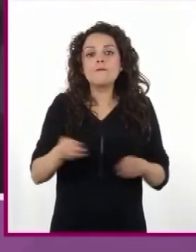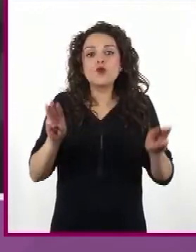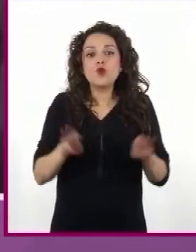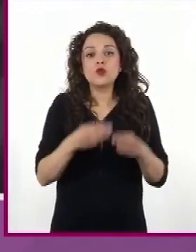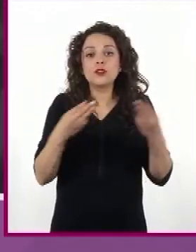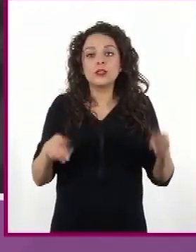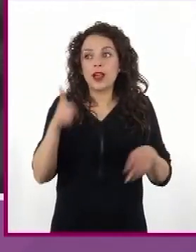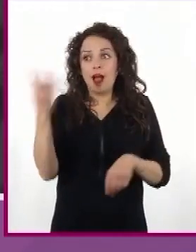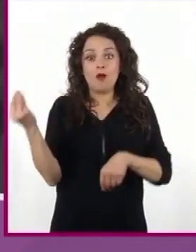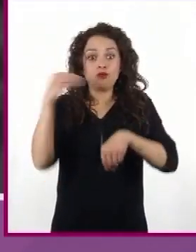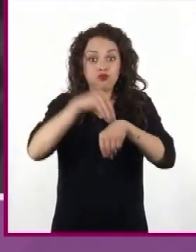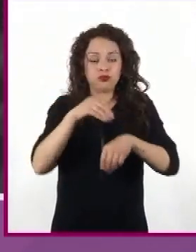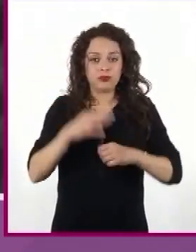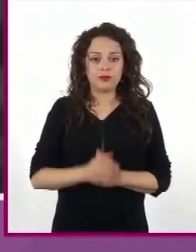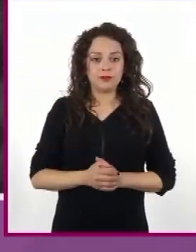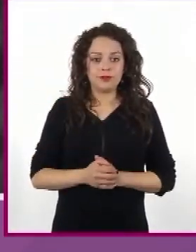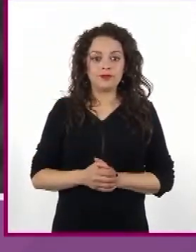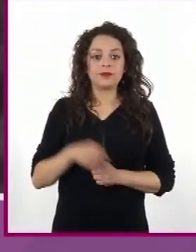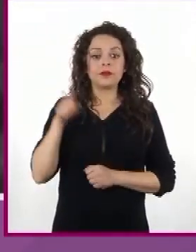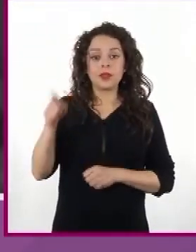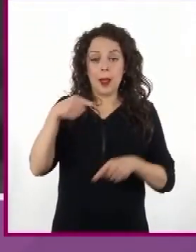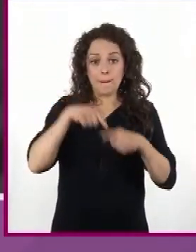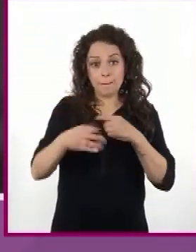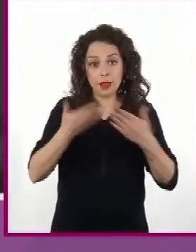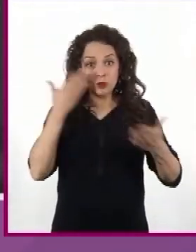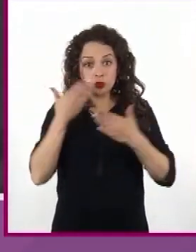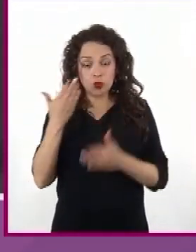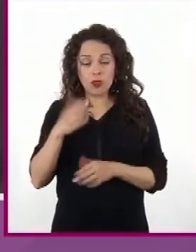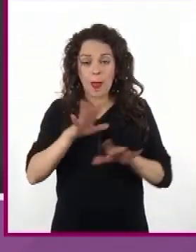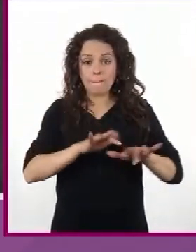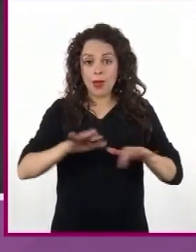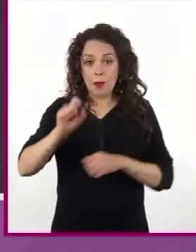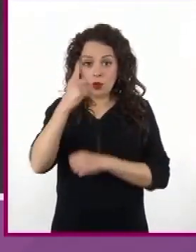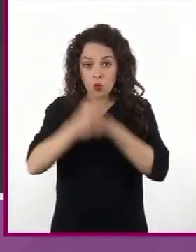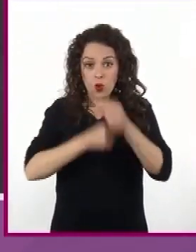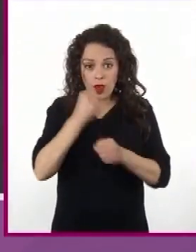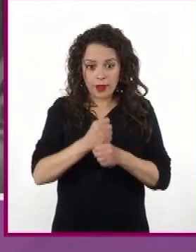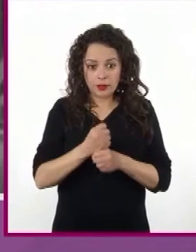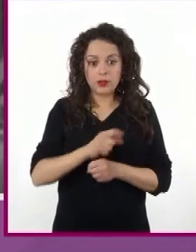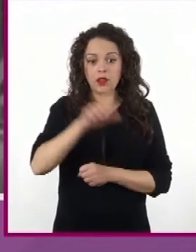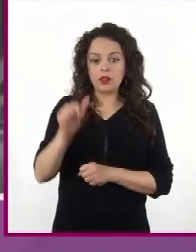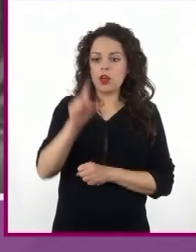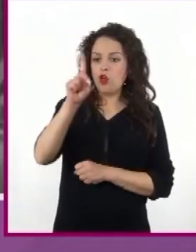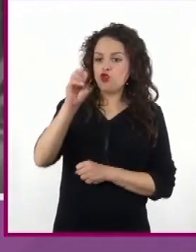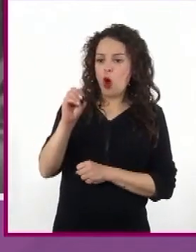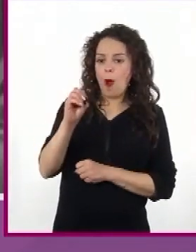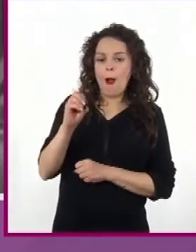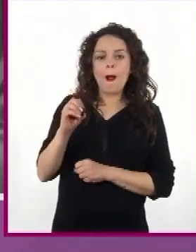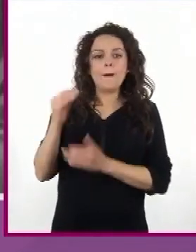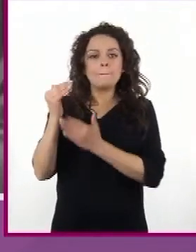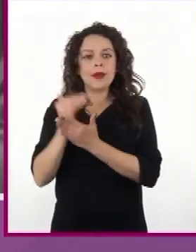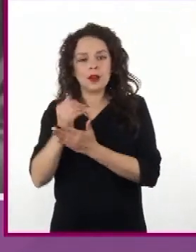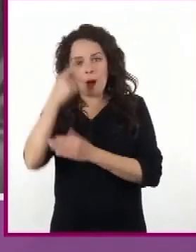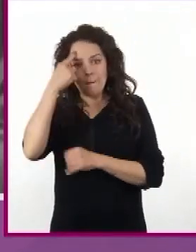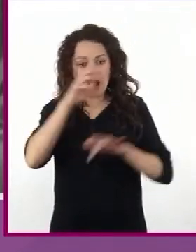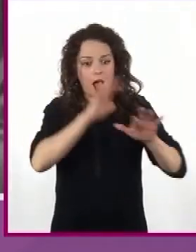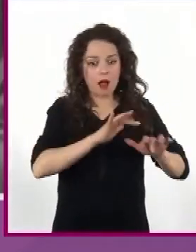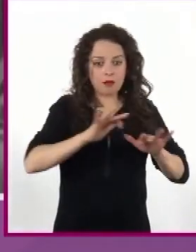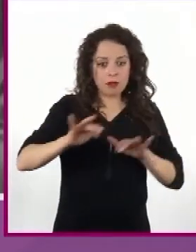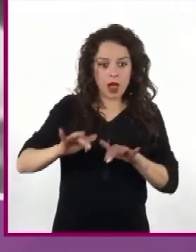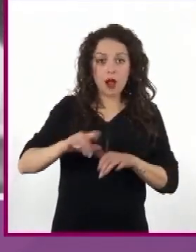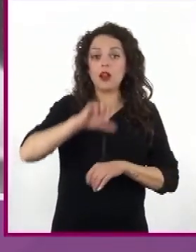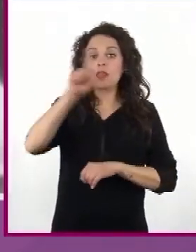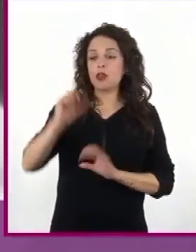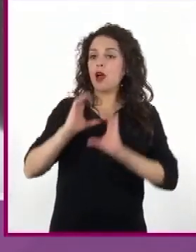7 años comenzó a estudiar piano y a los 11 escribió su Fantasía en do menor para piano, Ingresó a la Facultad de Música de la